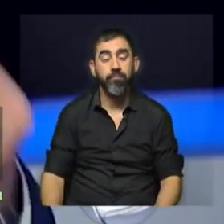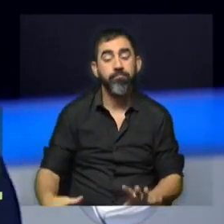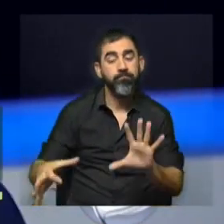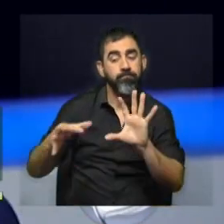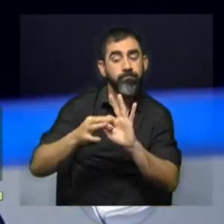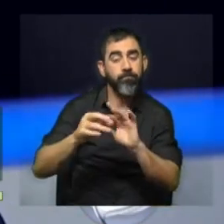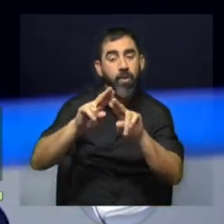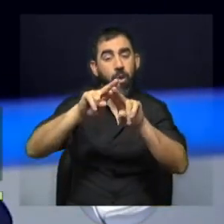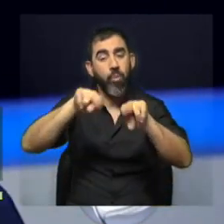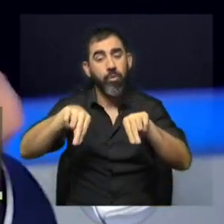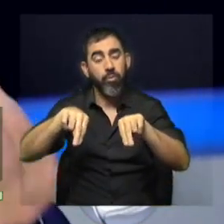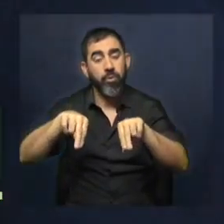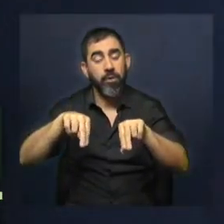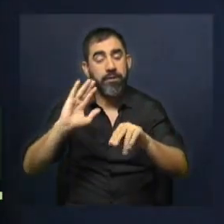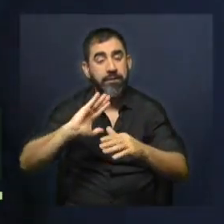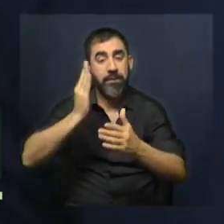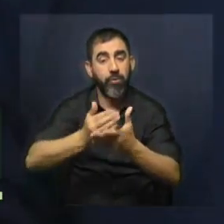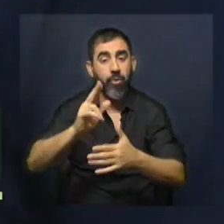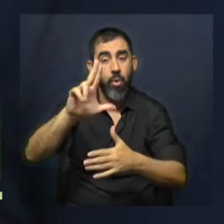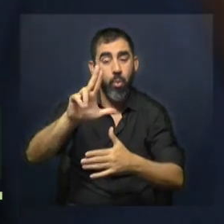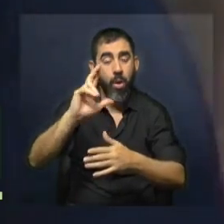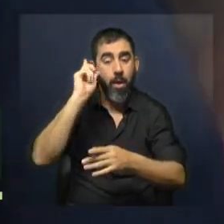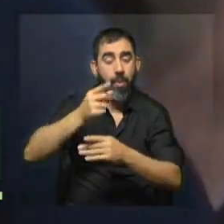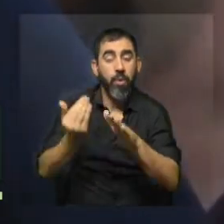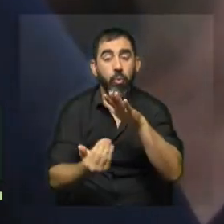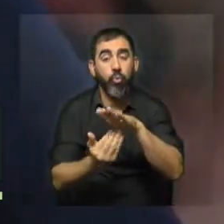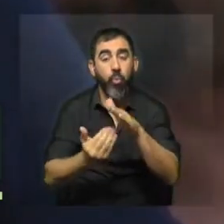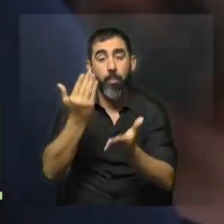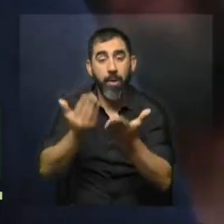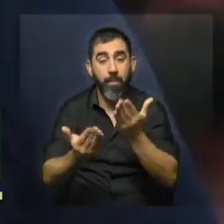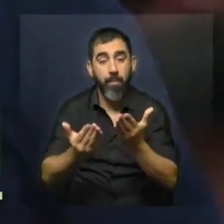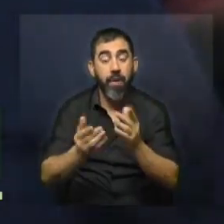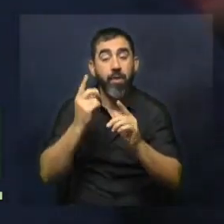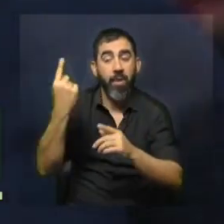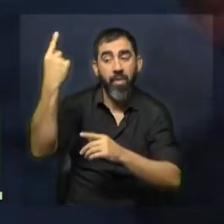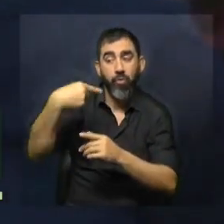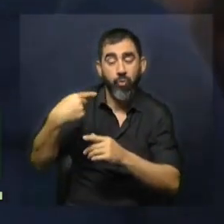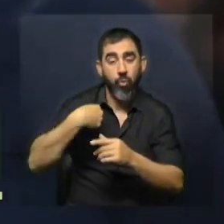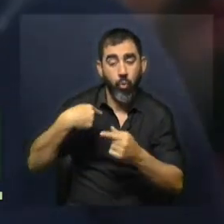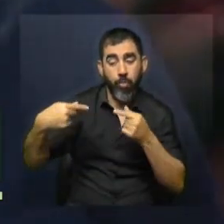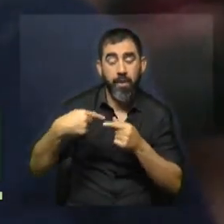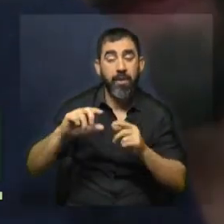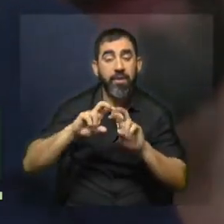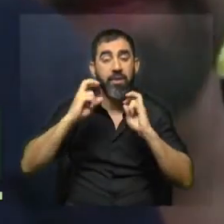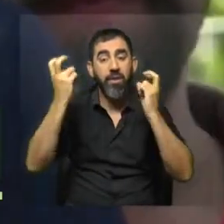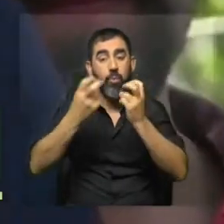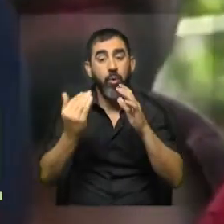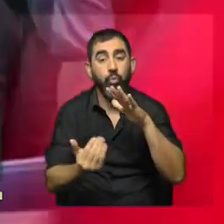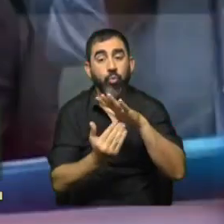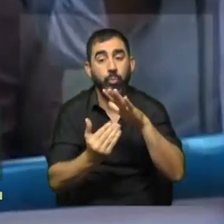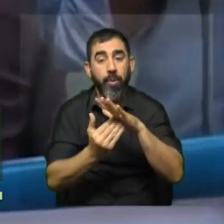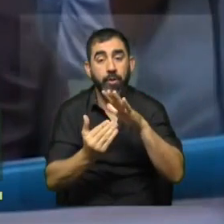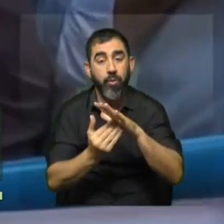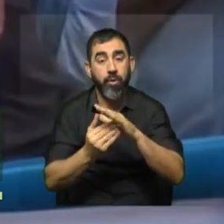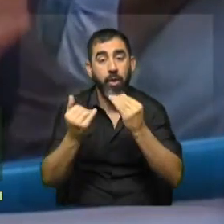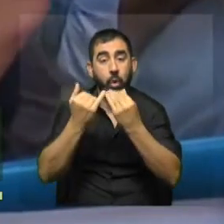la anulación de las condenas de Lula decretada por la Corte Suprema en 2021 con las decisiones en su contra adoptadas por el Tribunal Superior Electoral, ente que